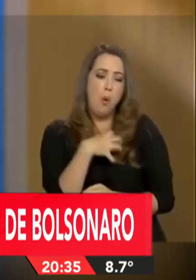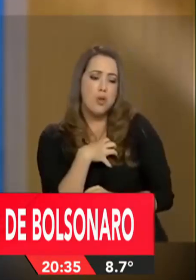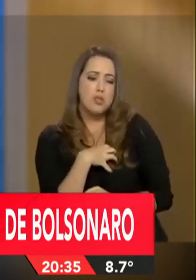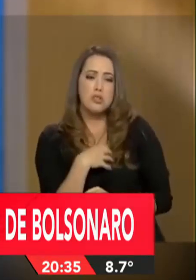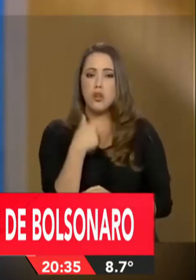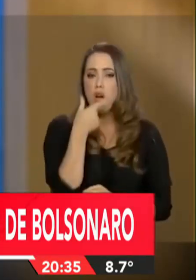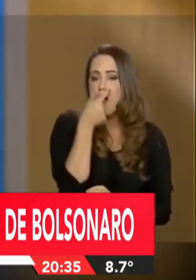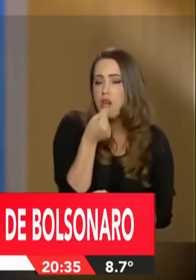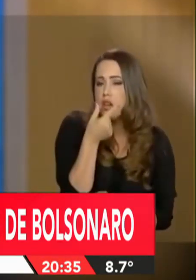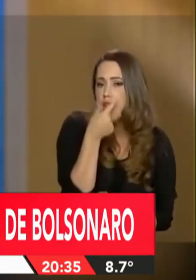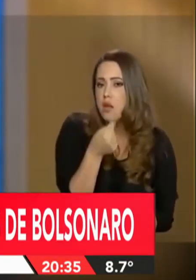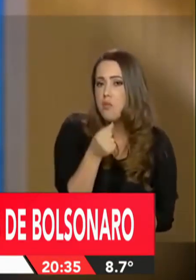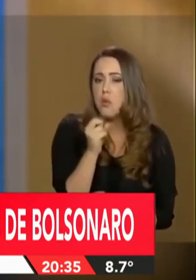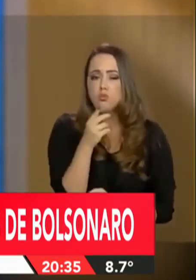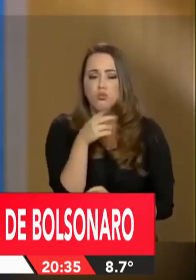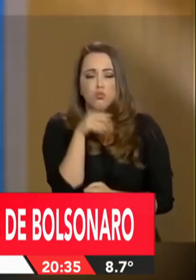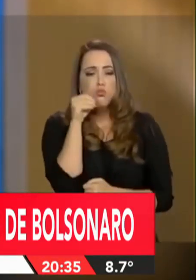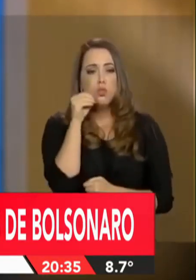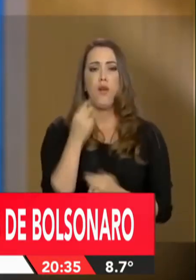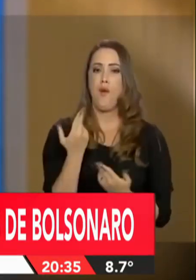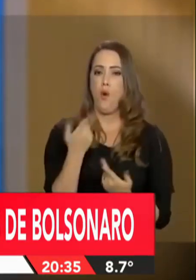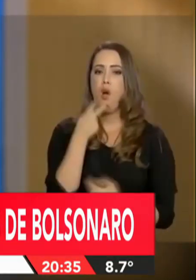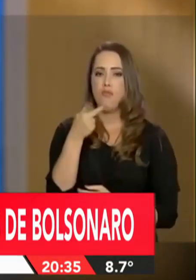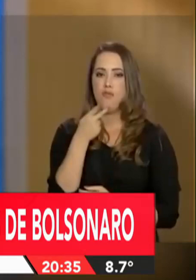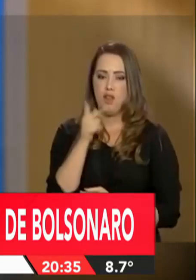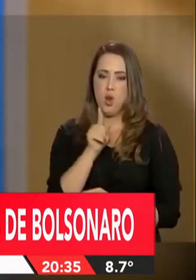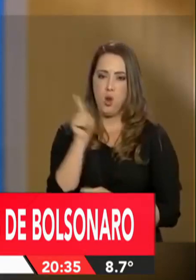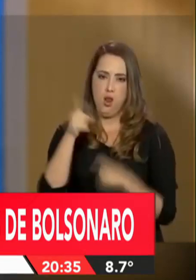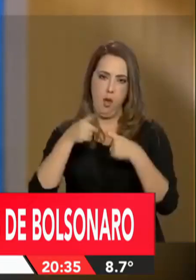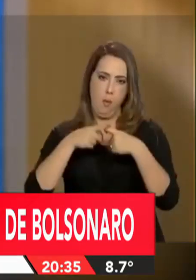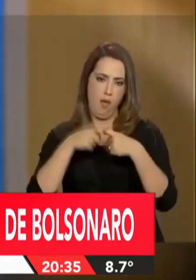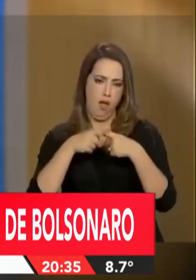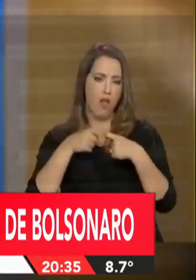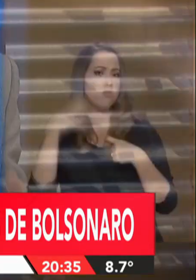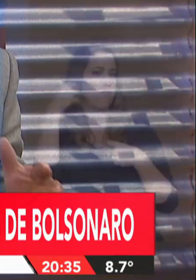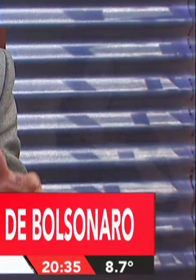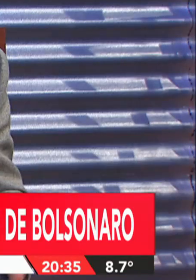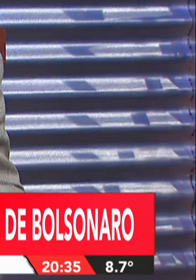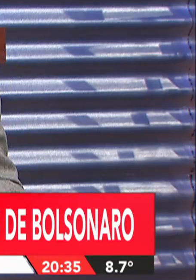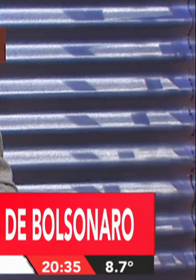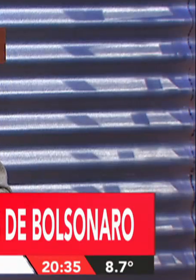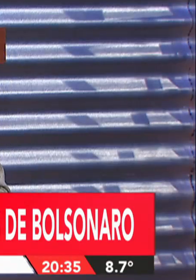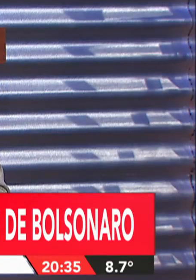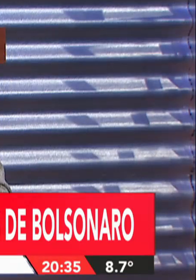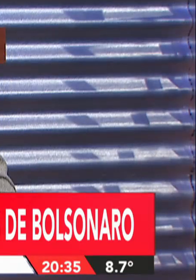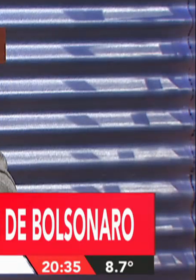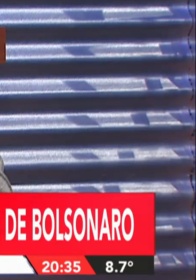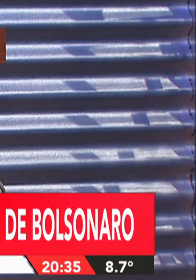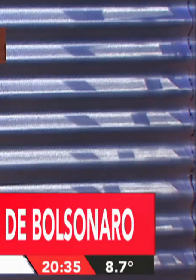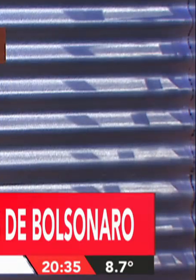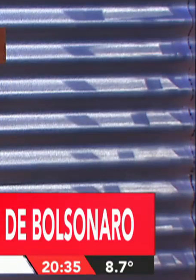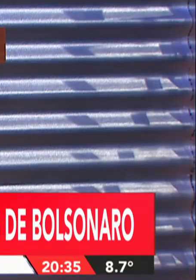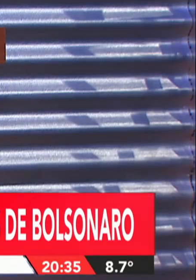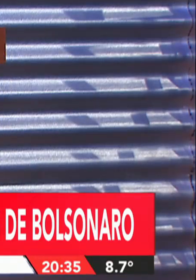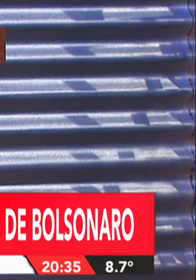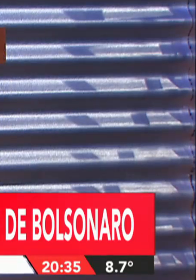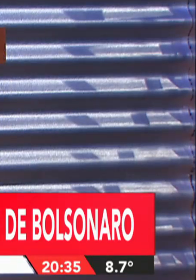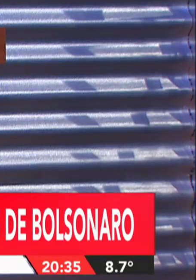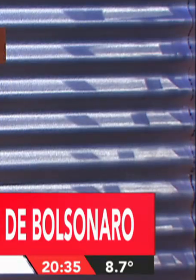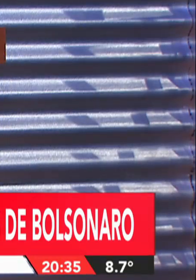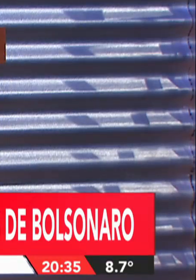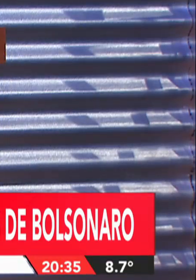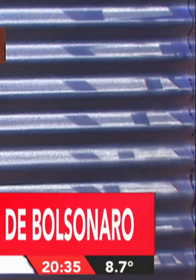negacionismo era total. Negaba que fuese tan contagioso y negaba que fuese tan grave